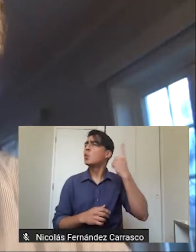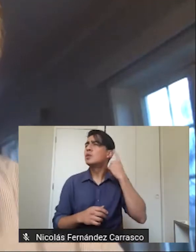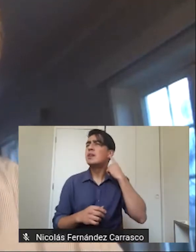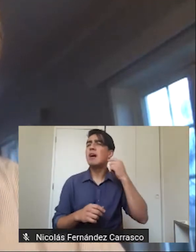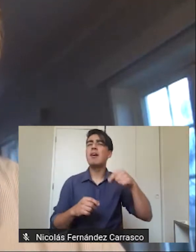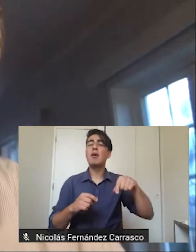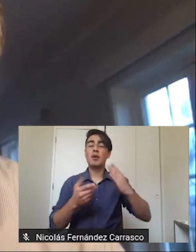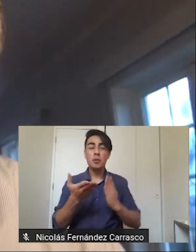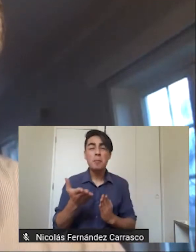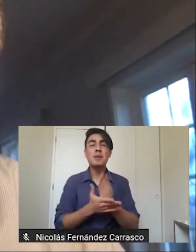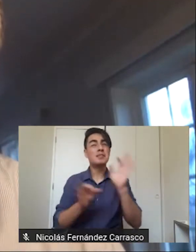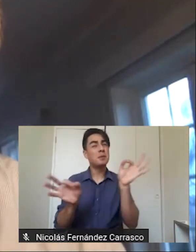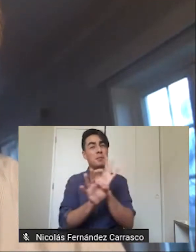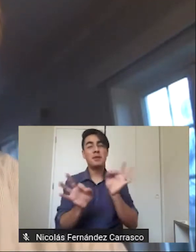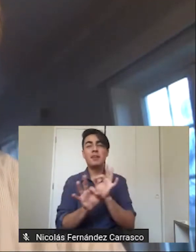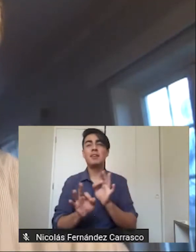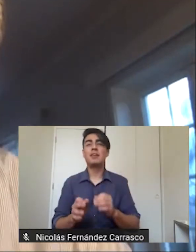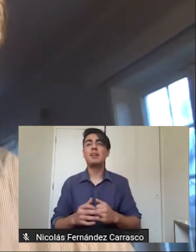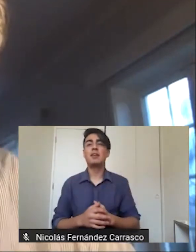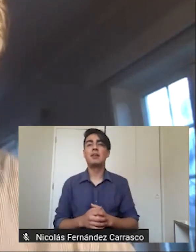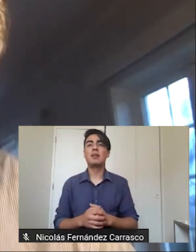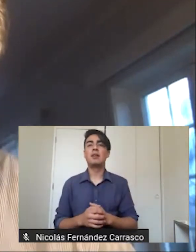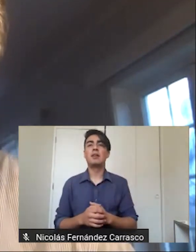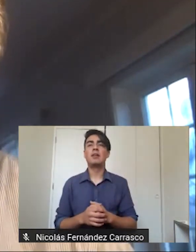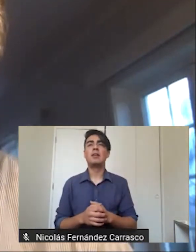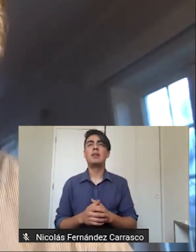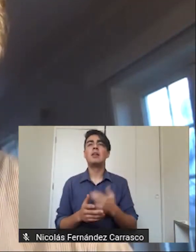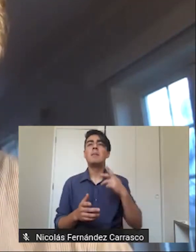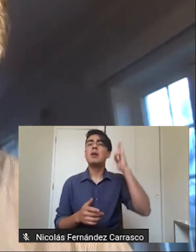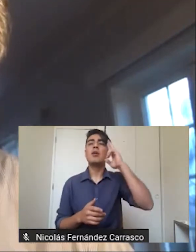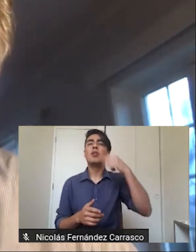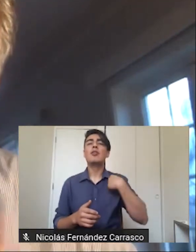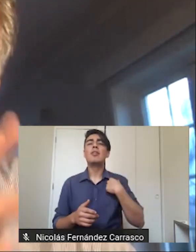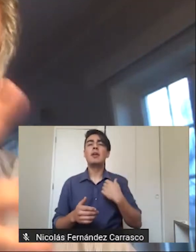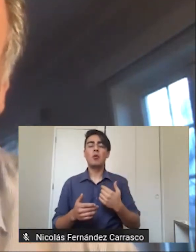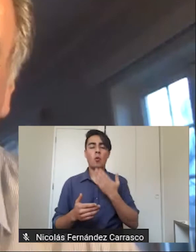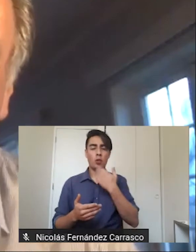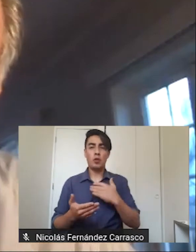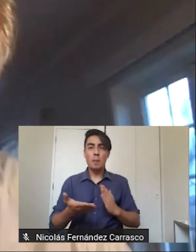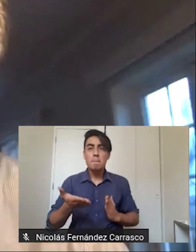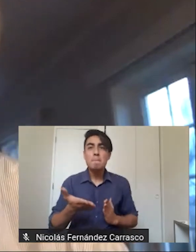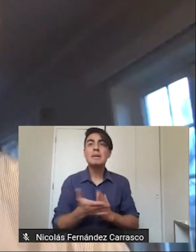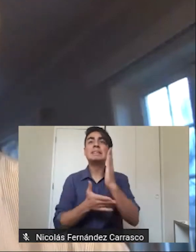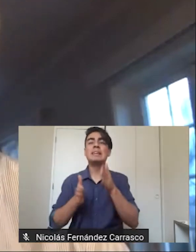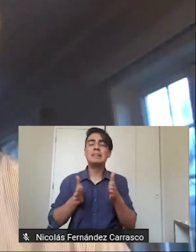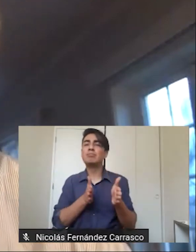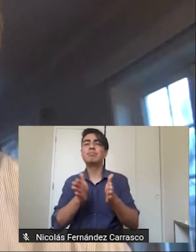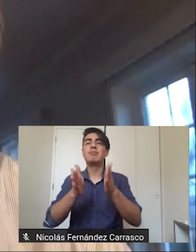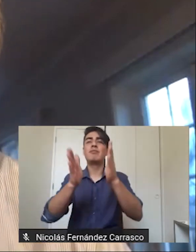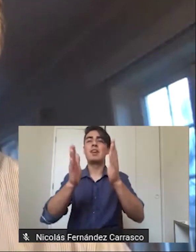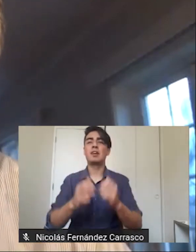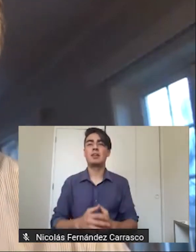ustedes, yo pensaba también en mi propio inicio de este viaje, en una escuelita rural,